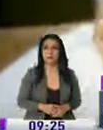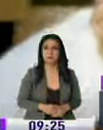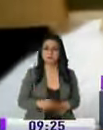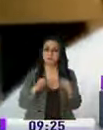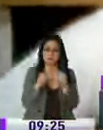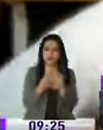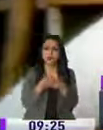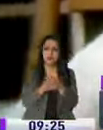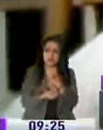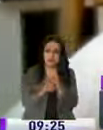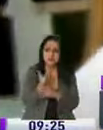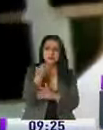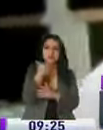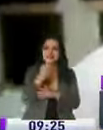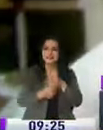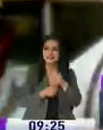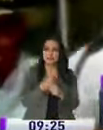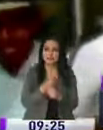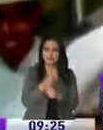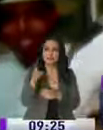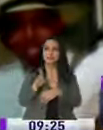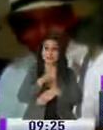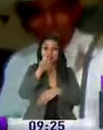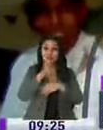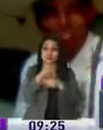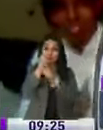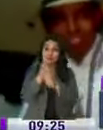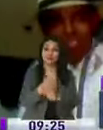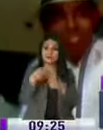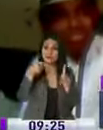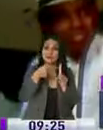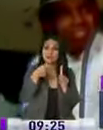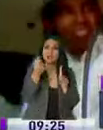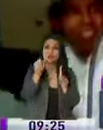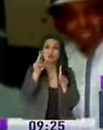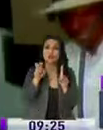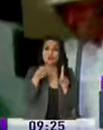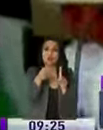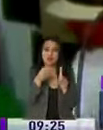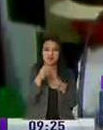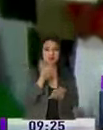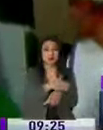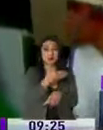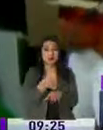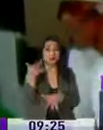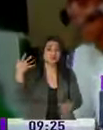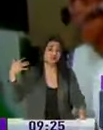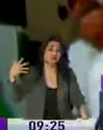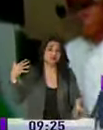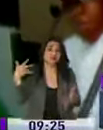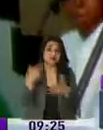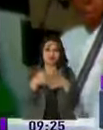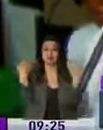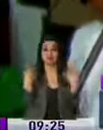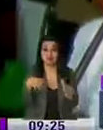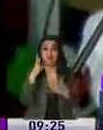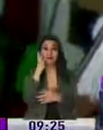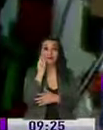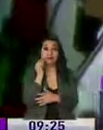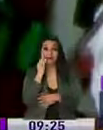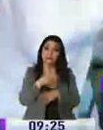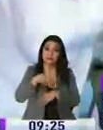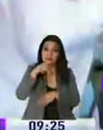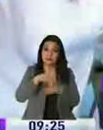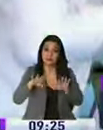Macoya nació hace 10 años. Su director y fundador, Schubert Ganchoso, es un músico de amplia trayectoria, no solo